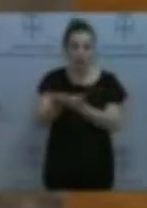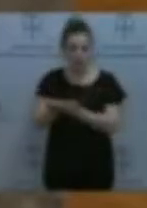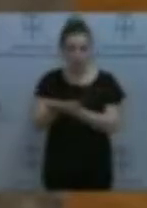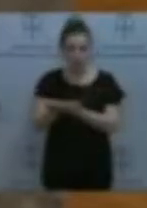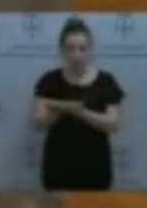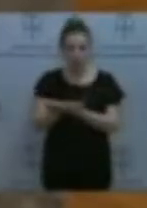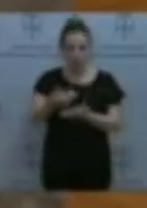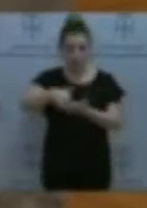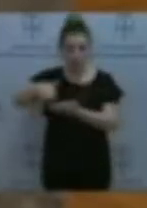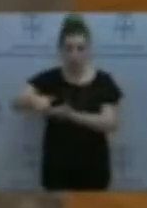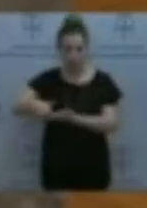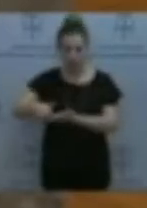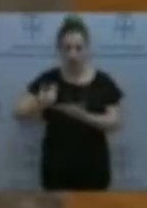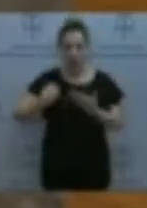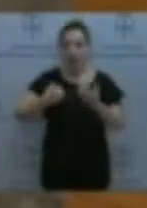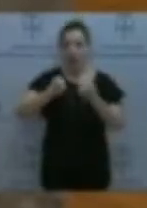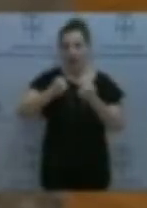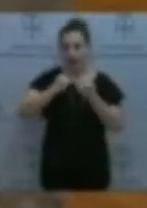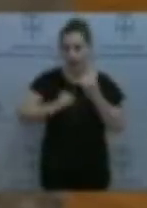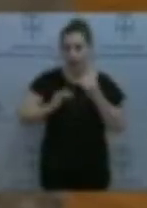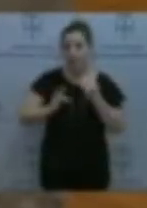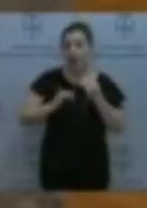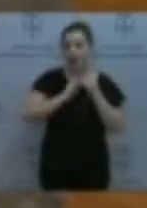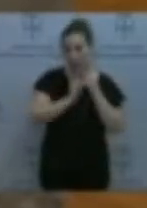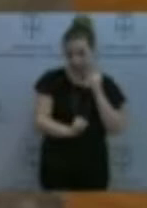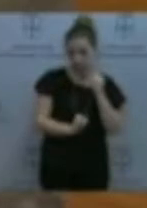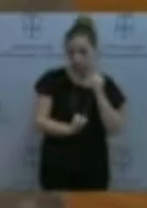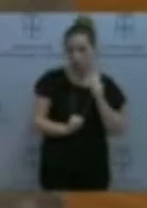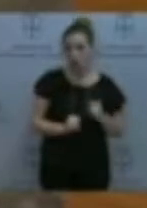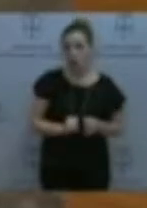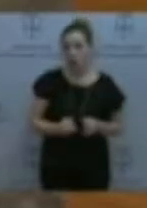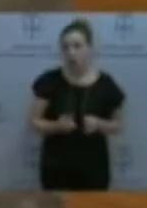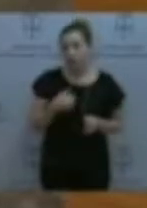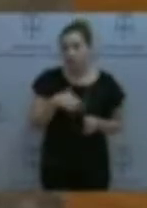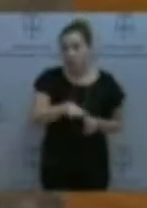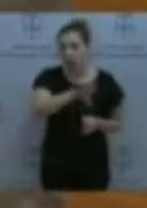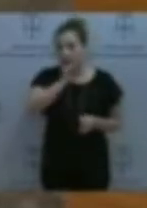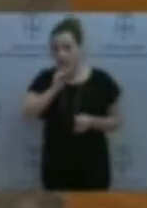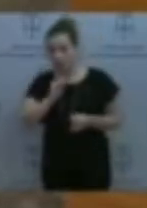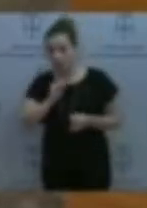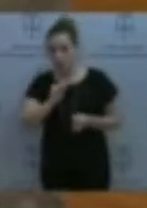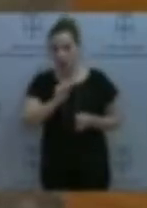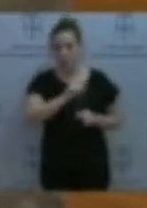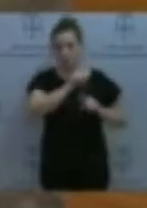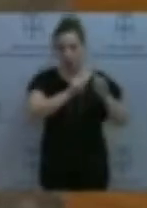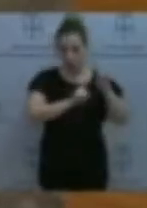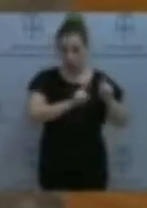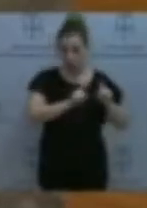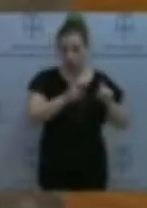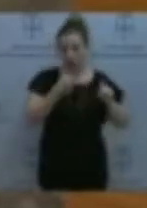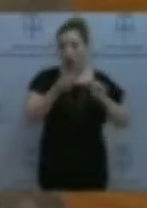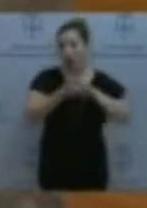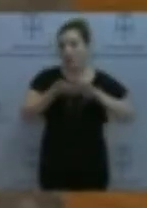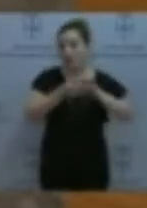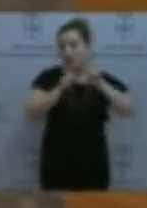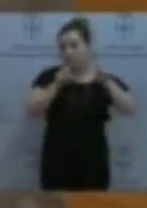eléctrica. Interpreto la pregunta tanto de nuestras empresas como de nuestros ciudadanos, ¿no?